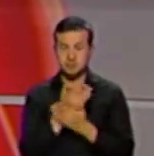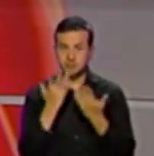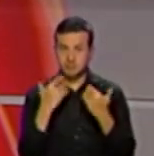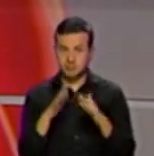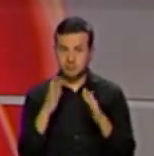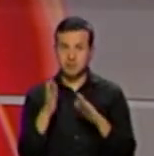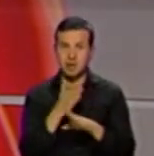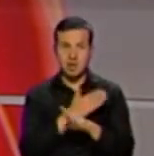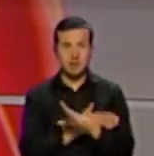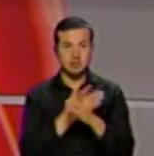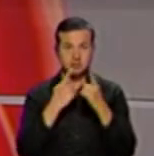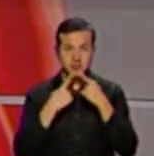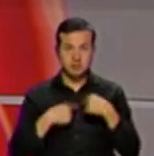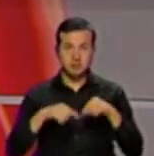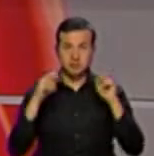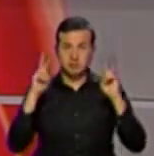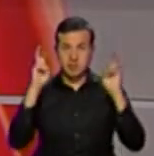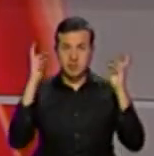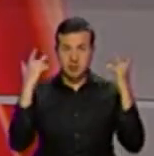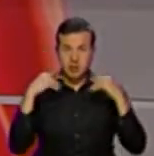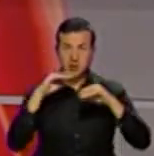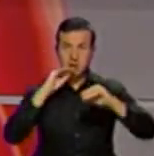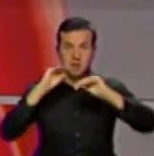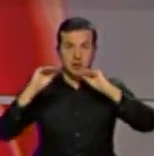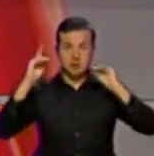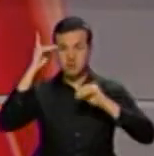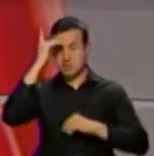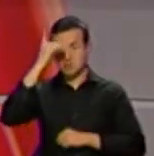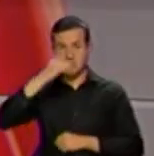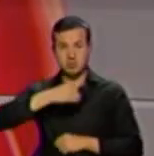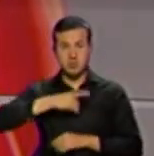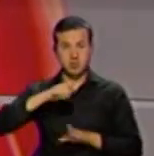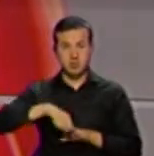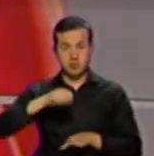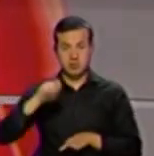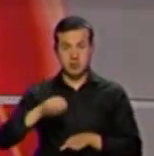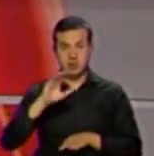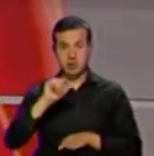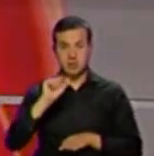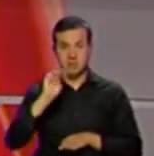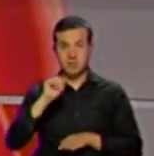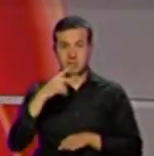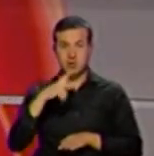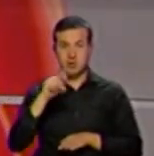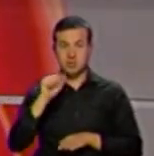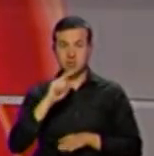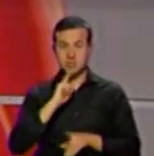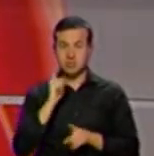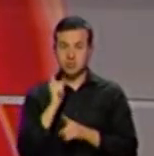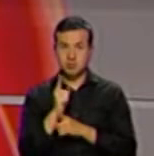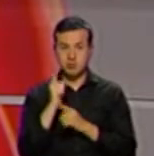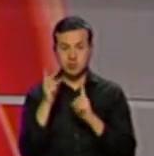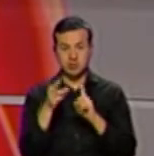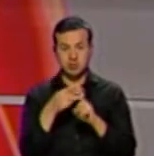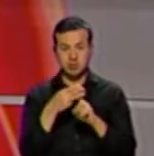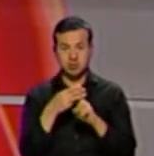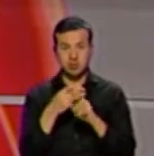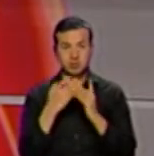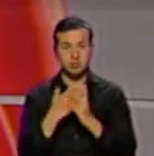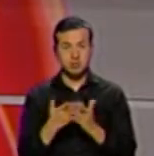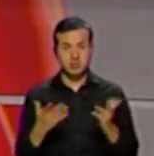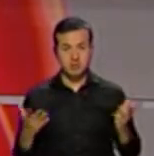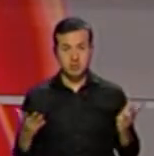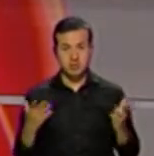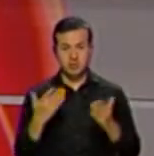se sepa cuál había sido la resolución de la jueza Camacho, se dio a conocer a través de redes sociales